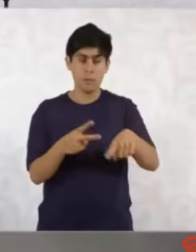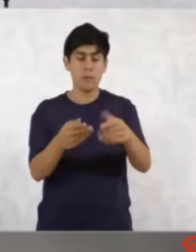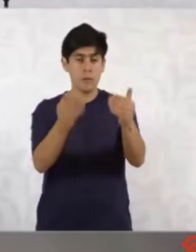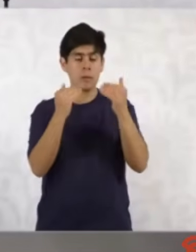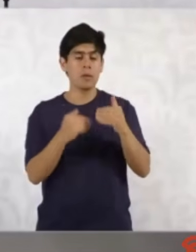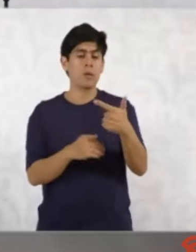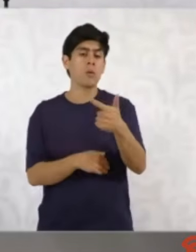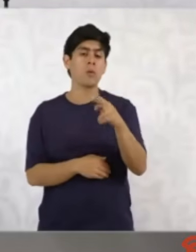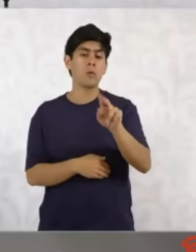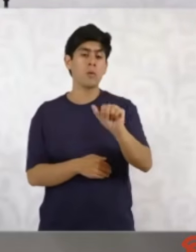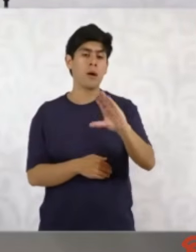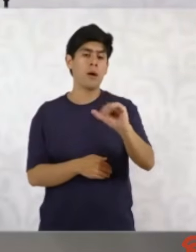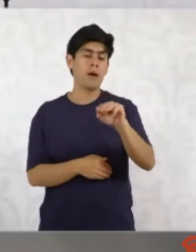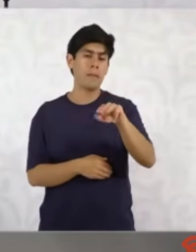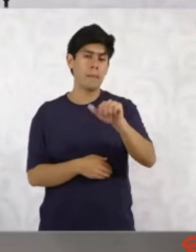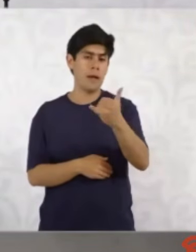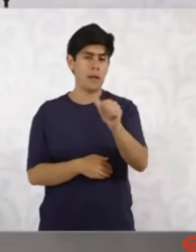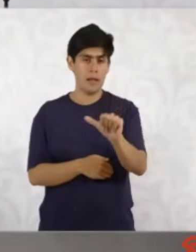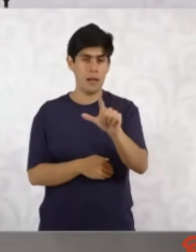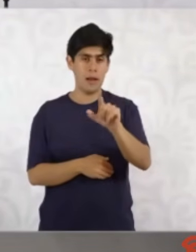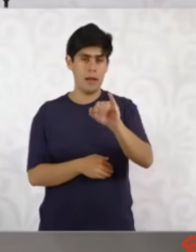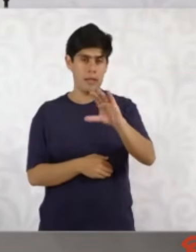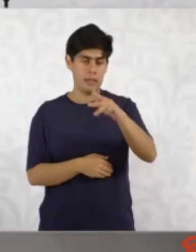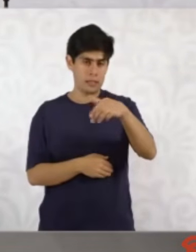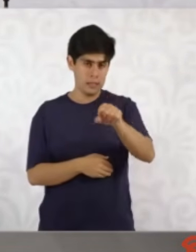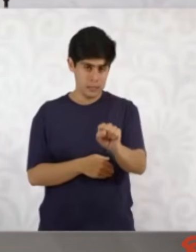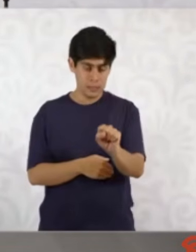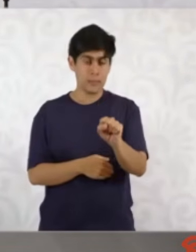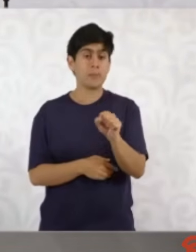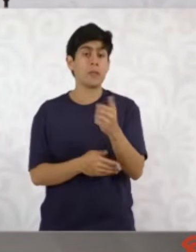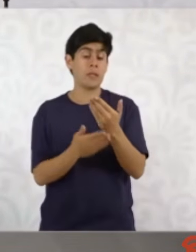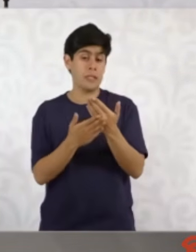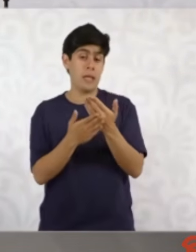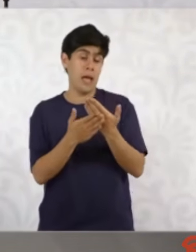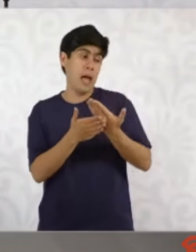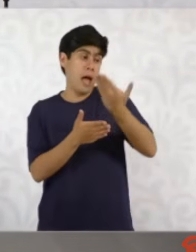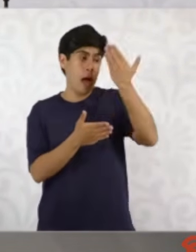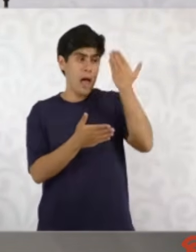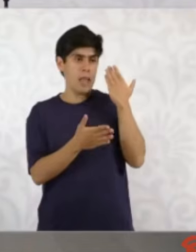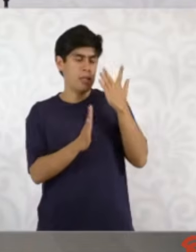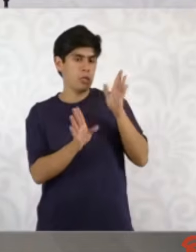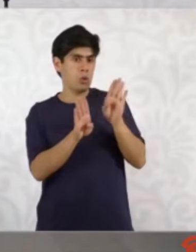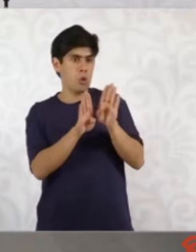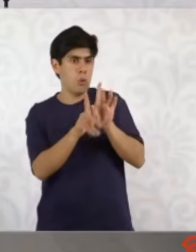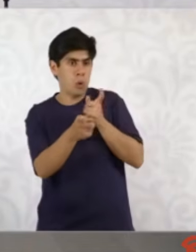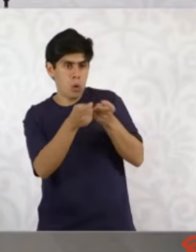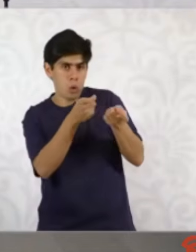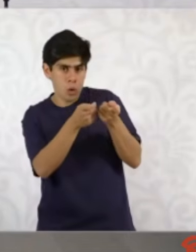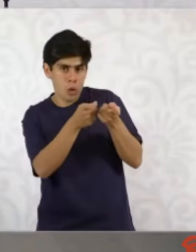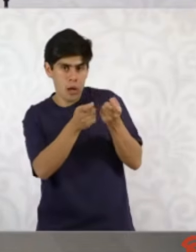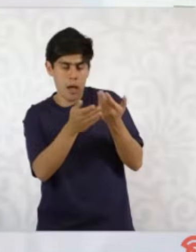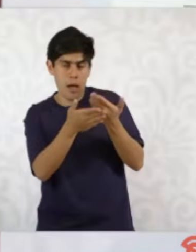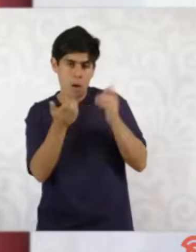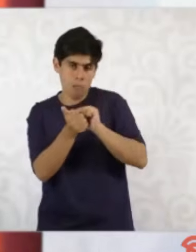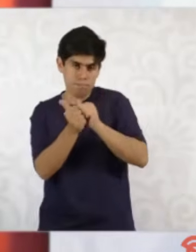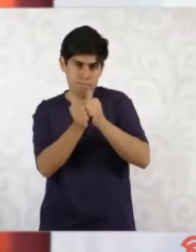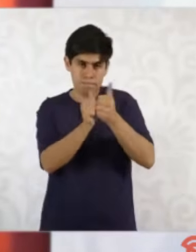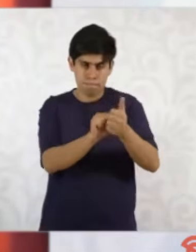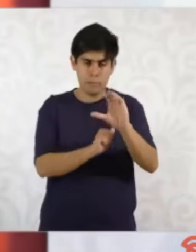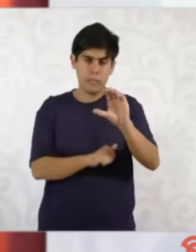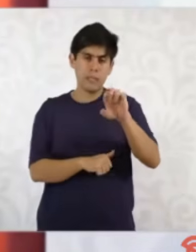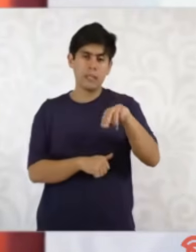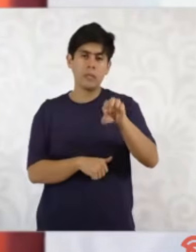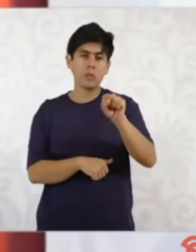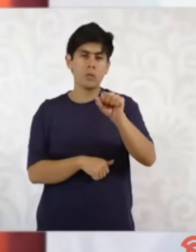criticaban cualquier intento de regular medios, ahora hablan de censura y control del Estado. Adelante.